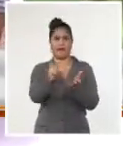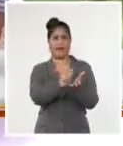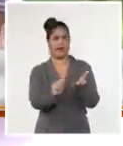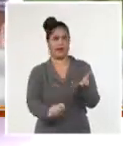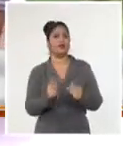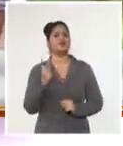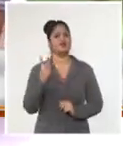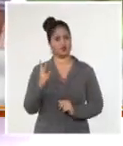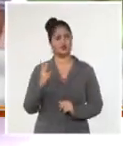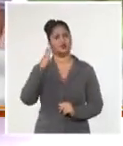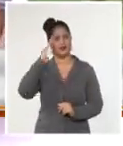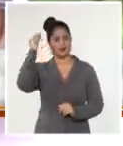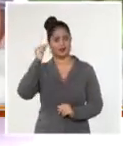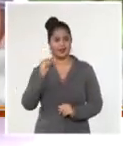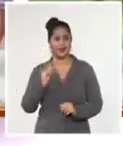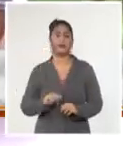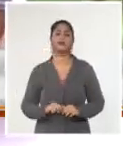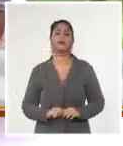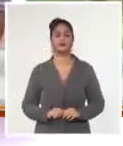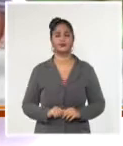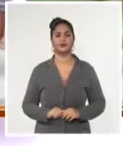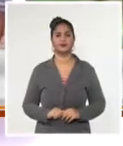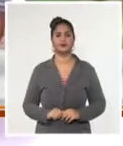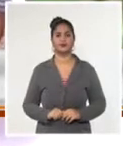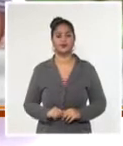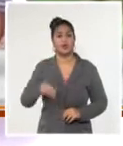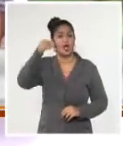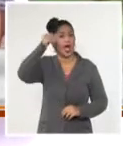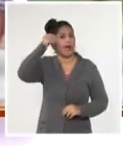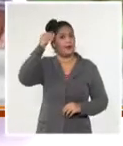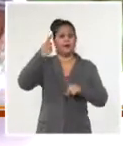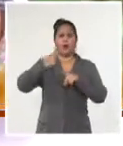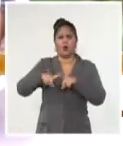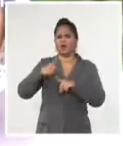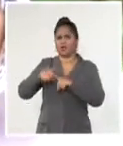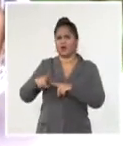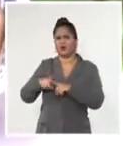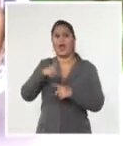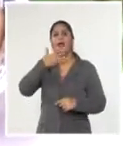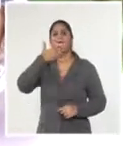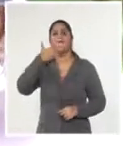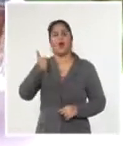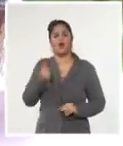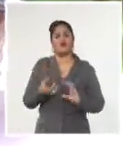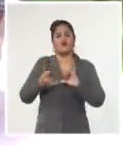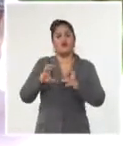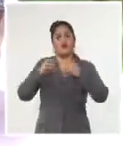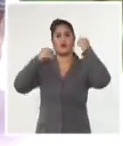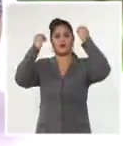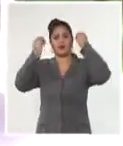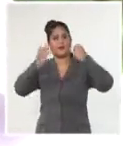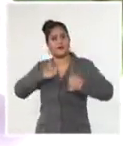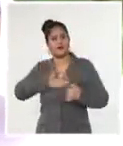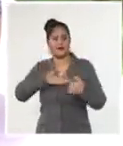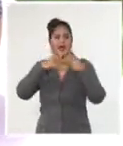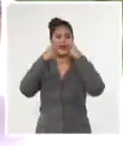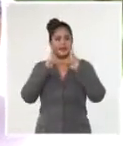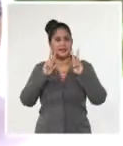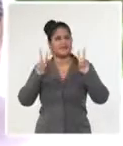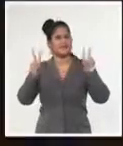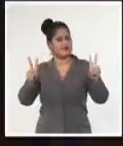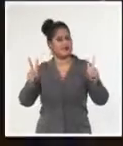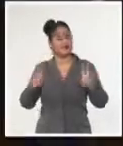de contribuir con la formación de otro, también aprende muchas cuestiones que mejoran la formación de uno, que nos perfeccionan como docente, como profesional y